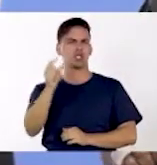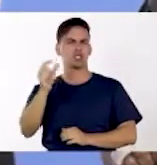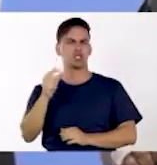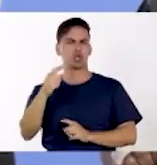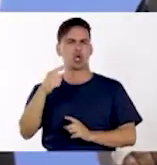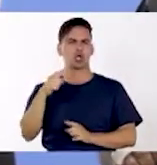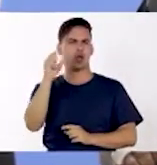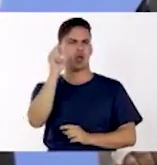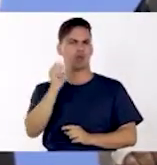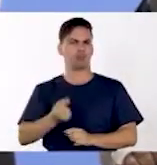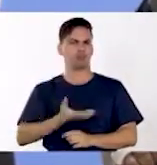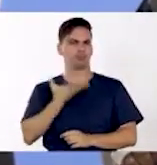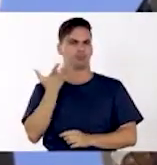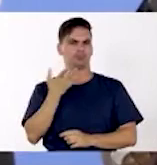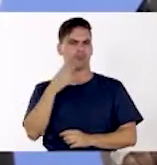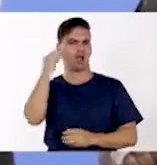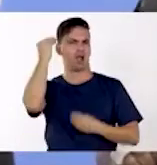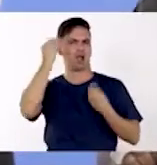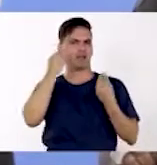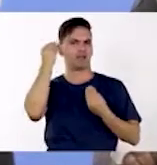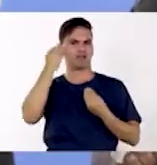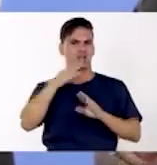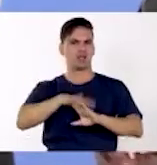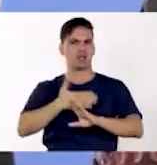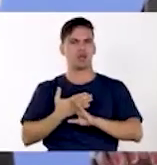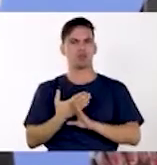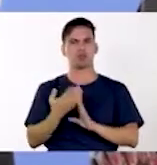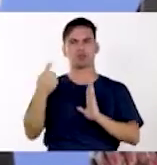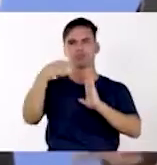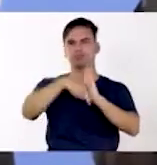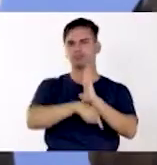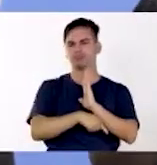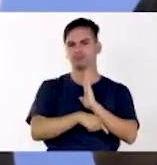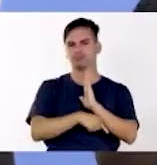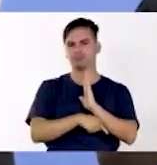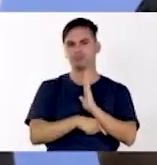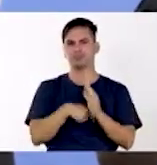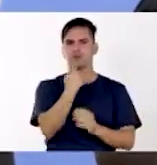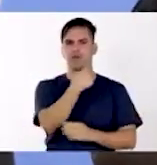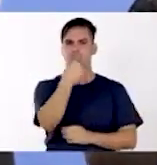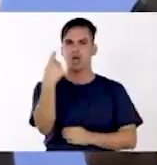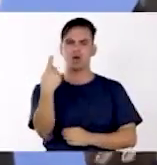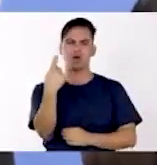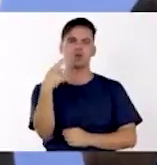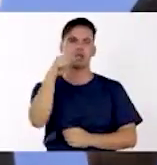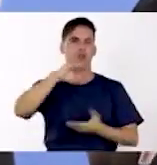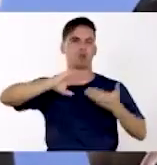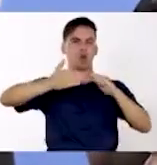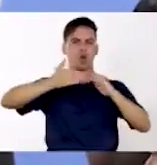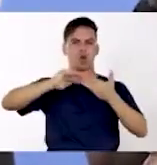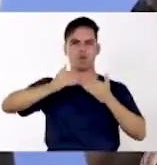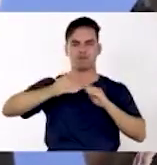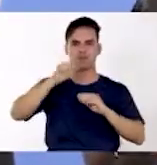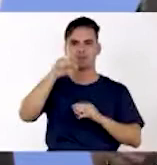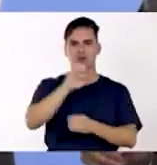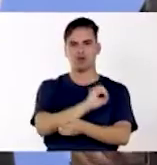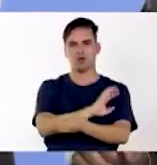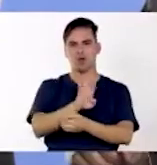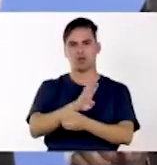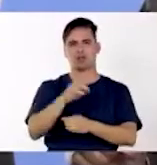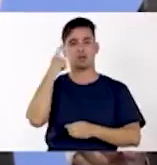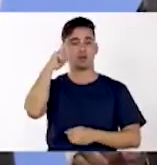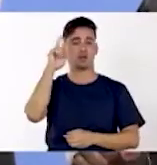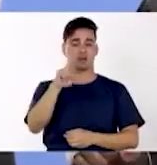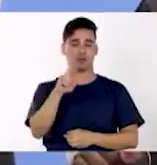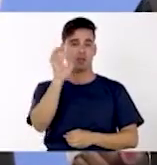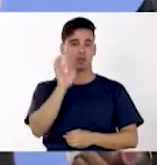analizando para después seguir profundizando en cada una de ellas y en ese conflicto que se da en esta obra. Recuerden que es